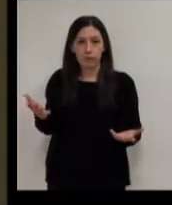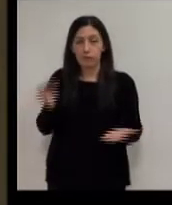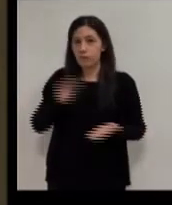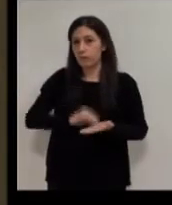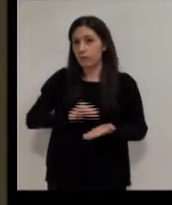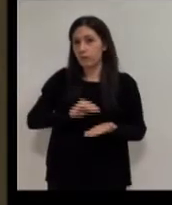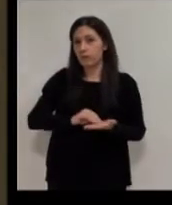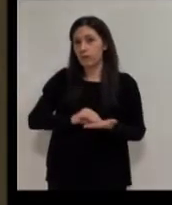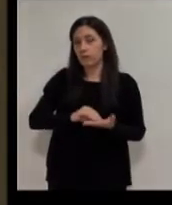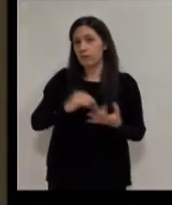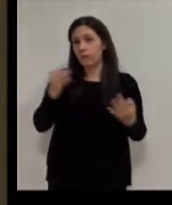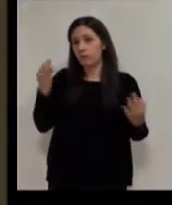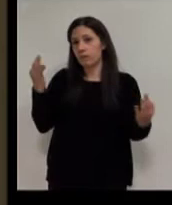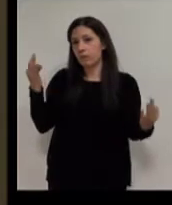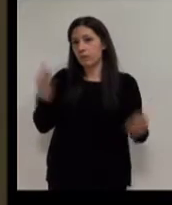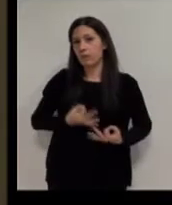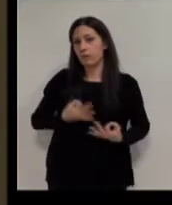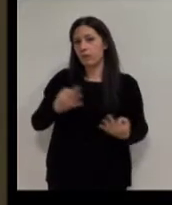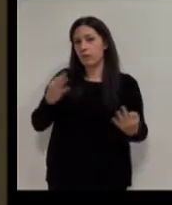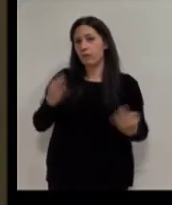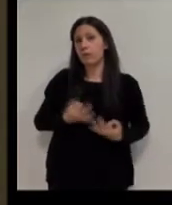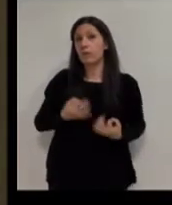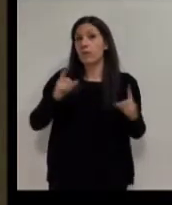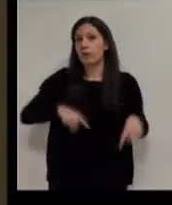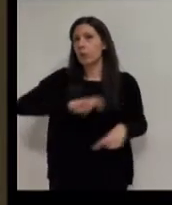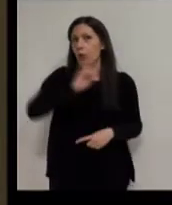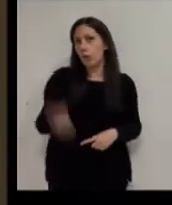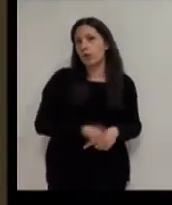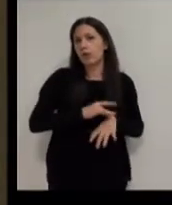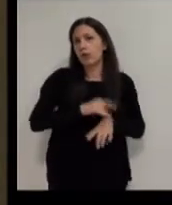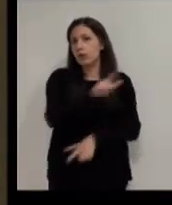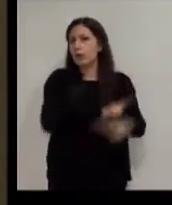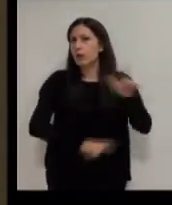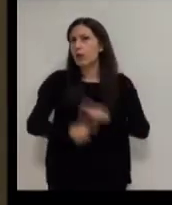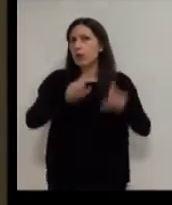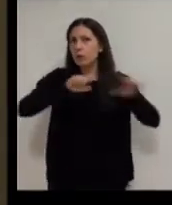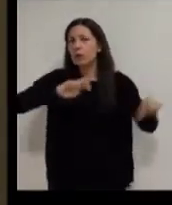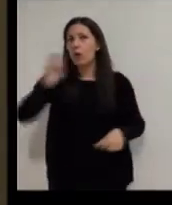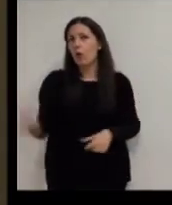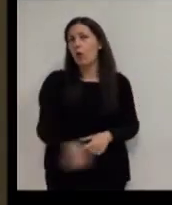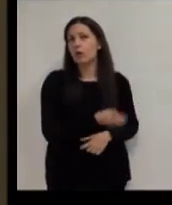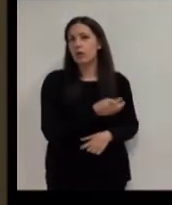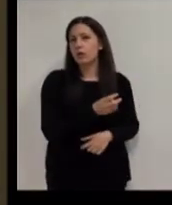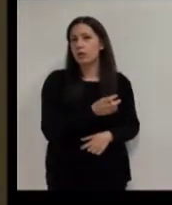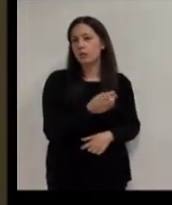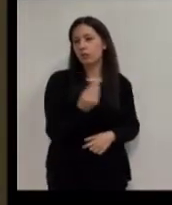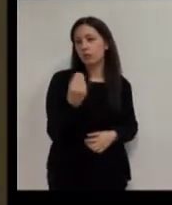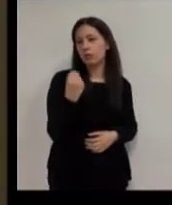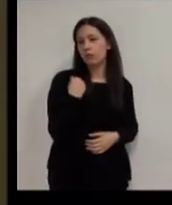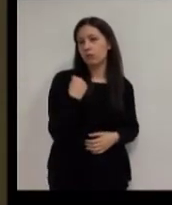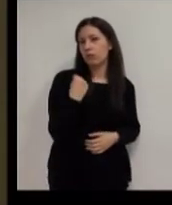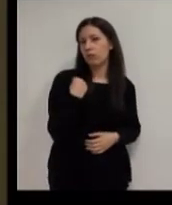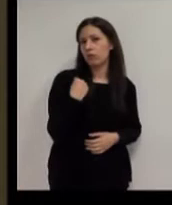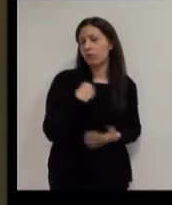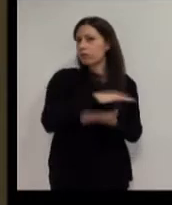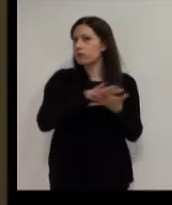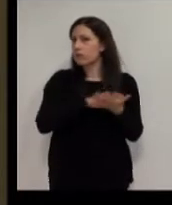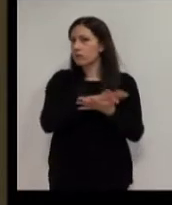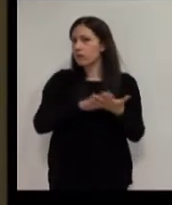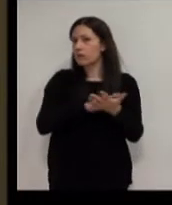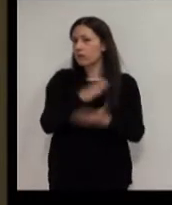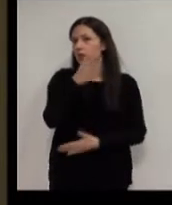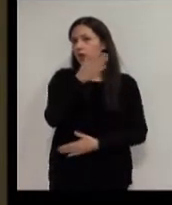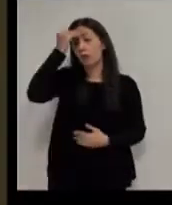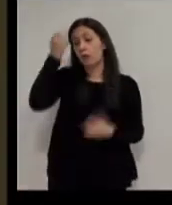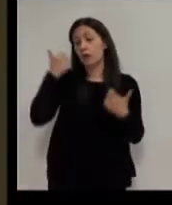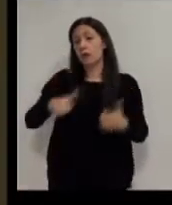Muchas veces nos encontramos que incluso pues, otras agencias de viajes, otras compañías se han aproximado a nosotros al hablar de accesibilidad y